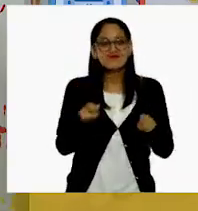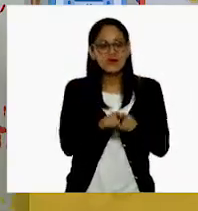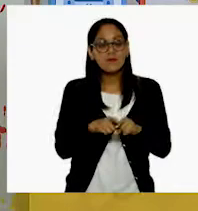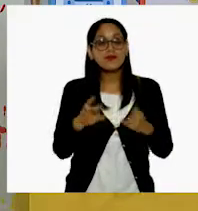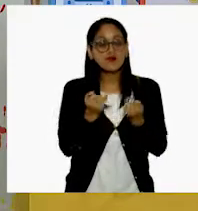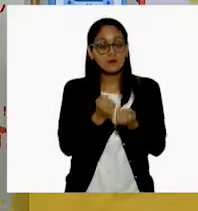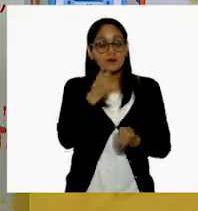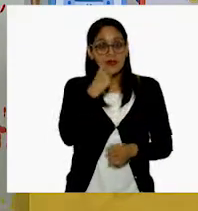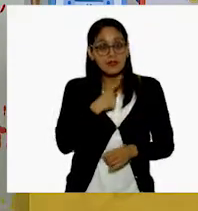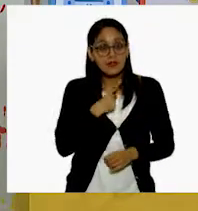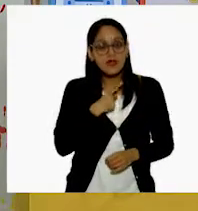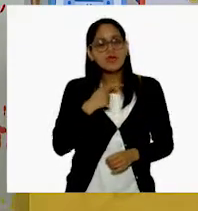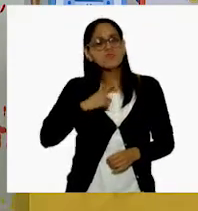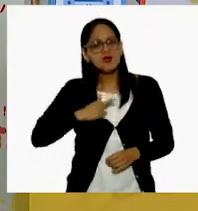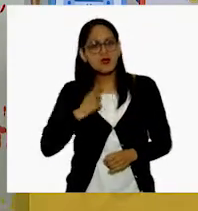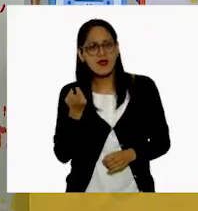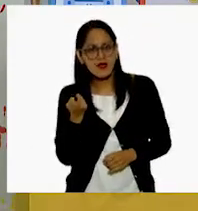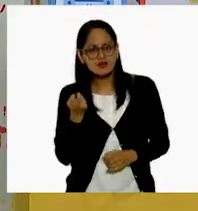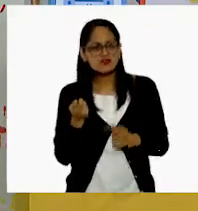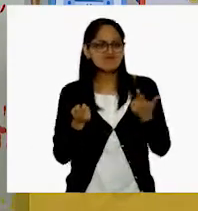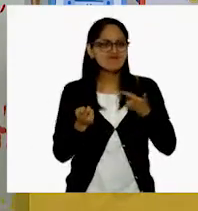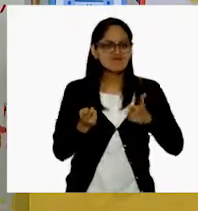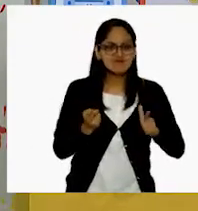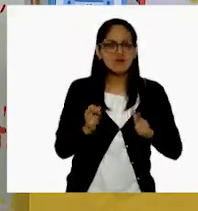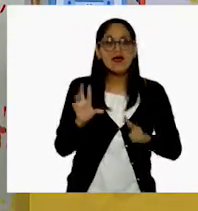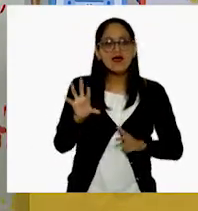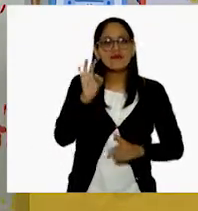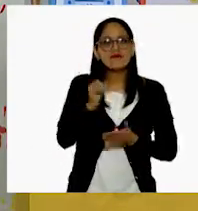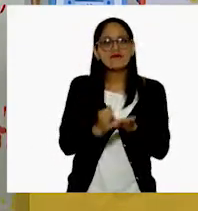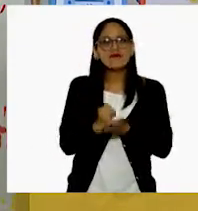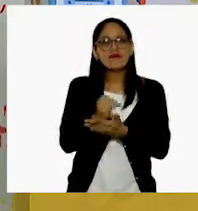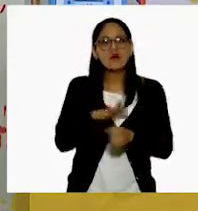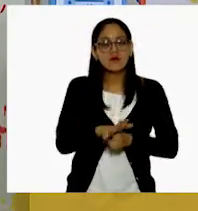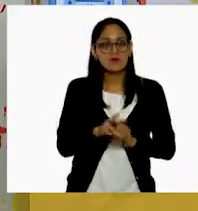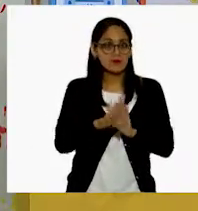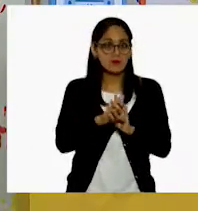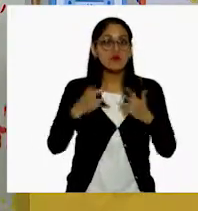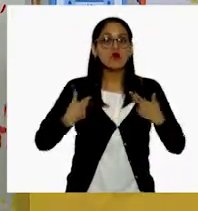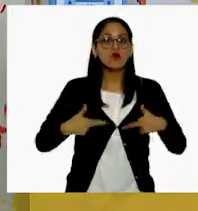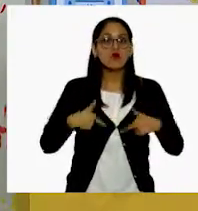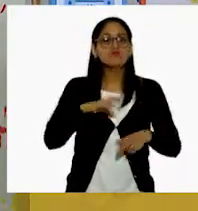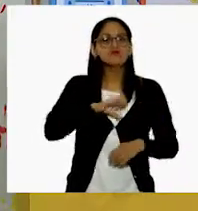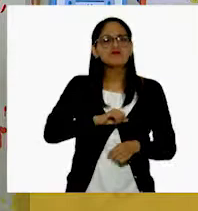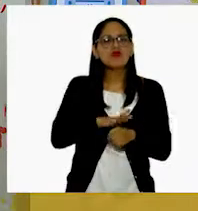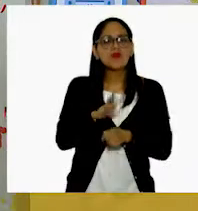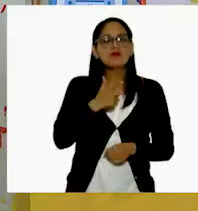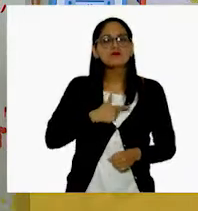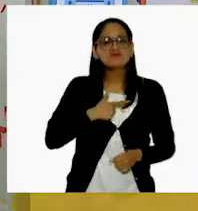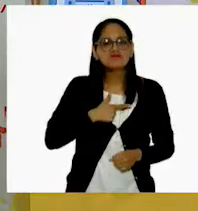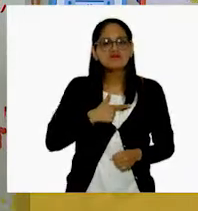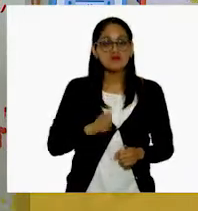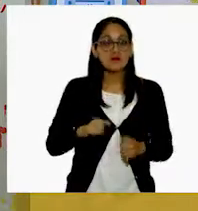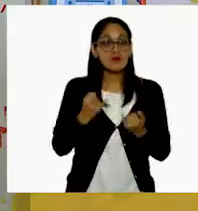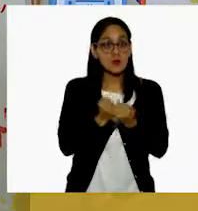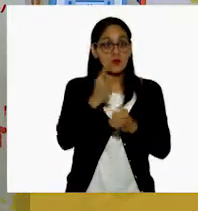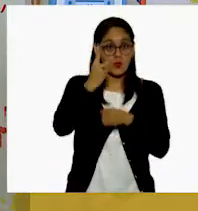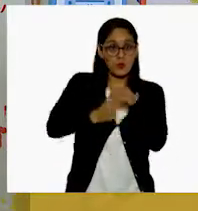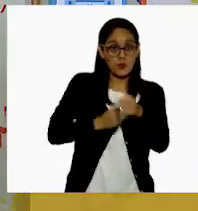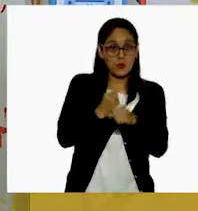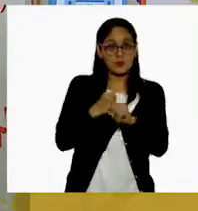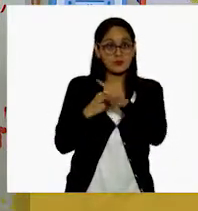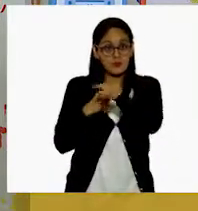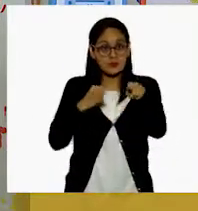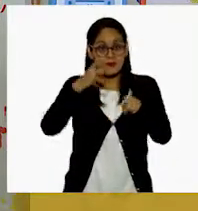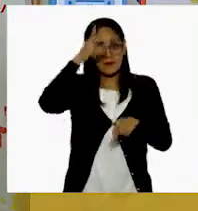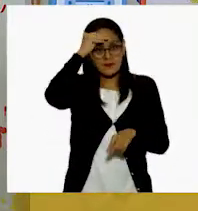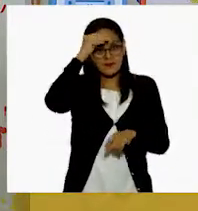qué no, nos permite tomar decisiones. Por ejemplo, ¿qué ropa me gusta usar? Uh-huh. Este año aprenderás a conocerte mucho más y a